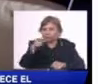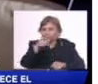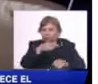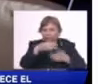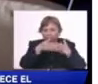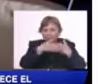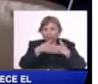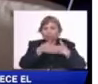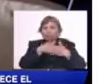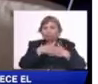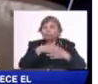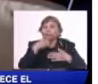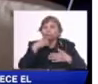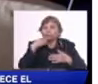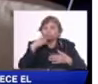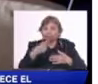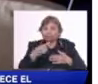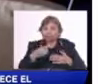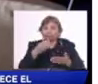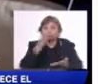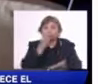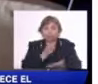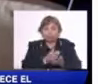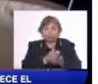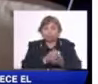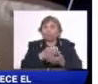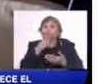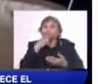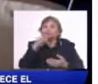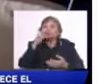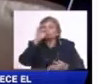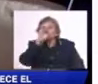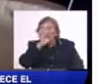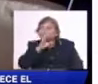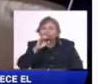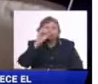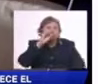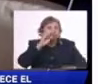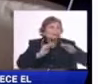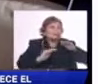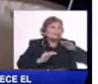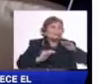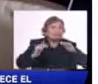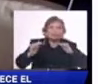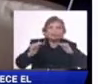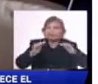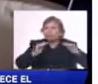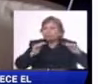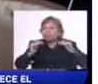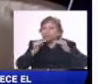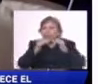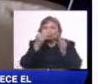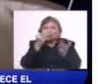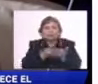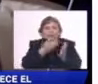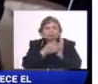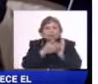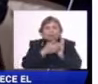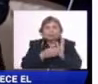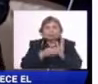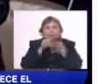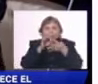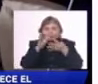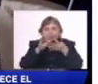estamos cerca y que si estamos suspendiendo las sesiones es para buscar el equilibrio, porque queremos plantear propuestas,